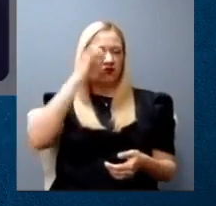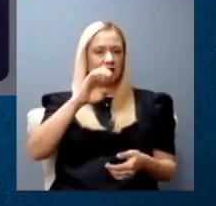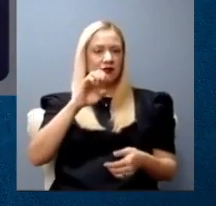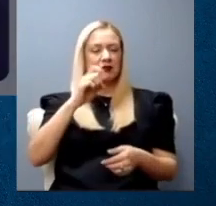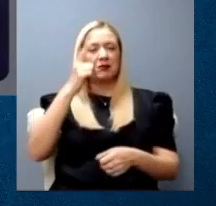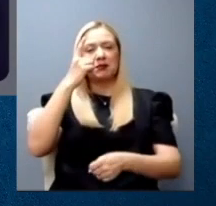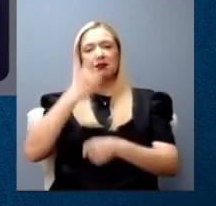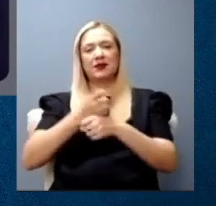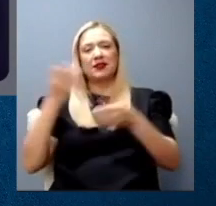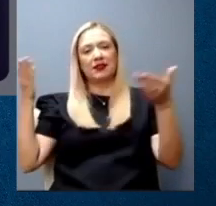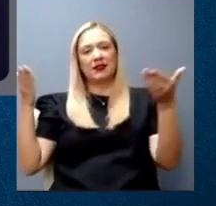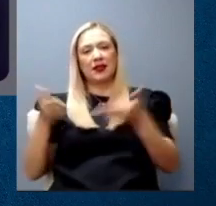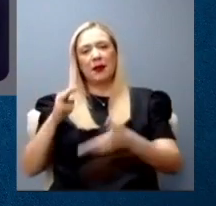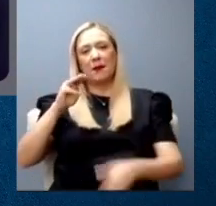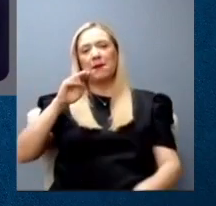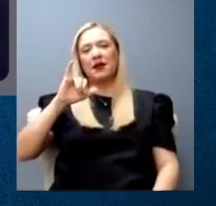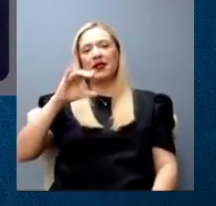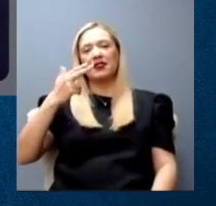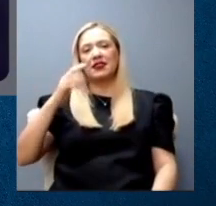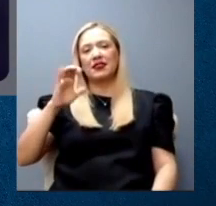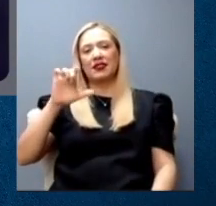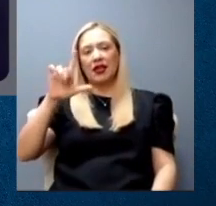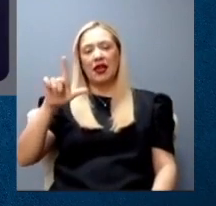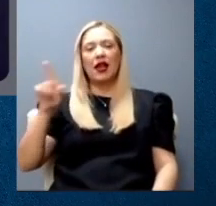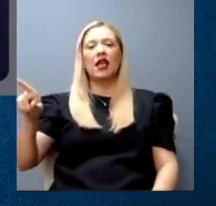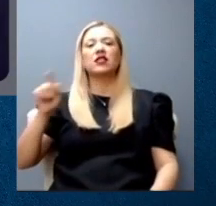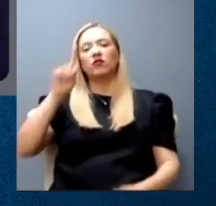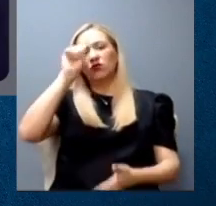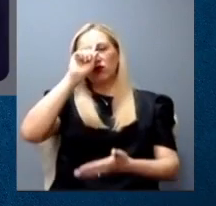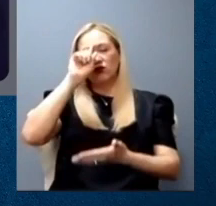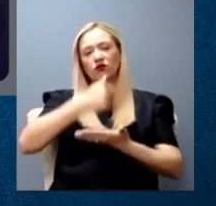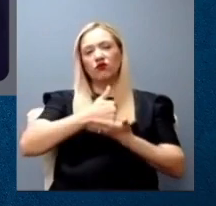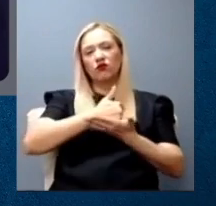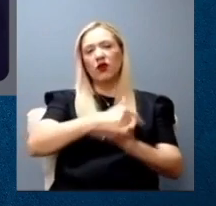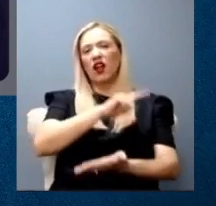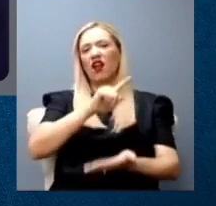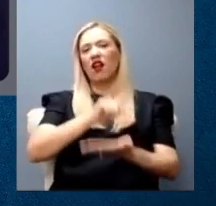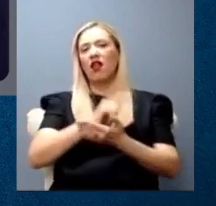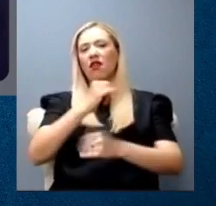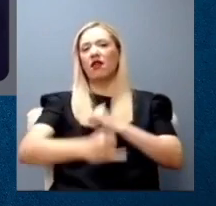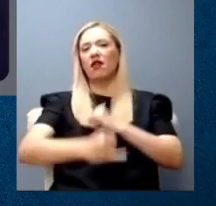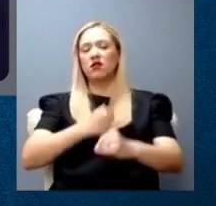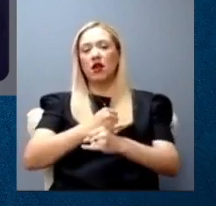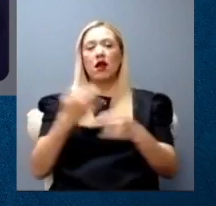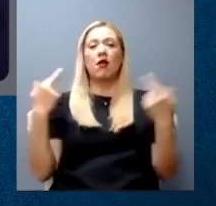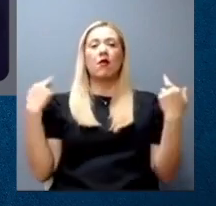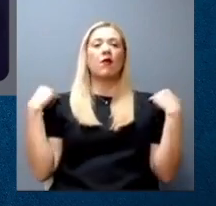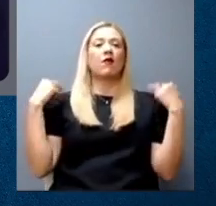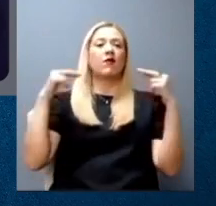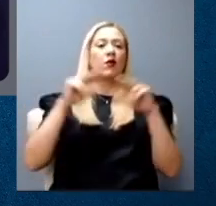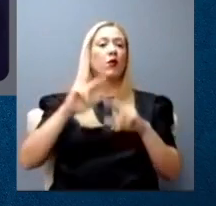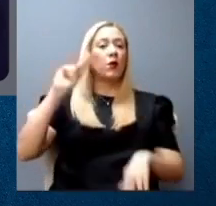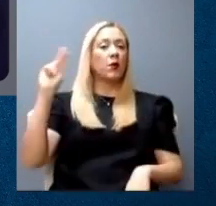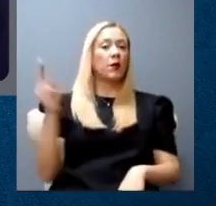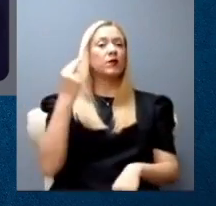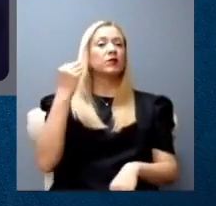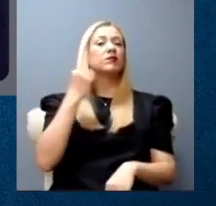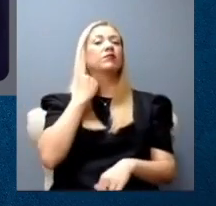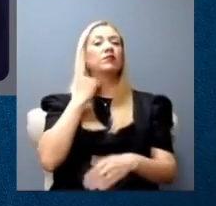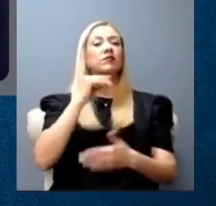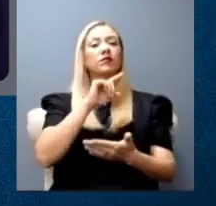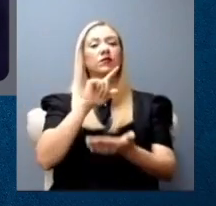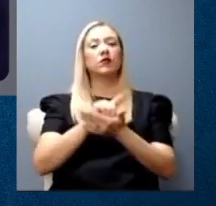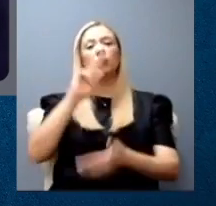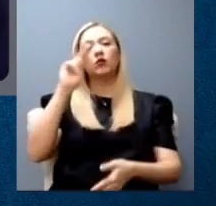lugar a Michelle Reyes Milk, consultora en justicia internacional, profesora ordinaria de la Facultad de Derecho de la Pontificia